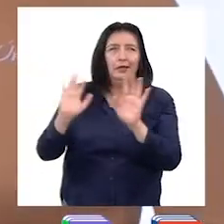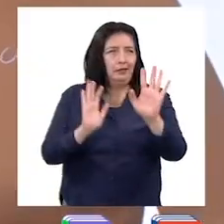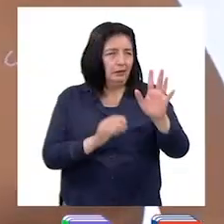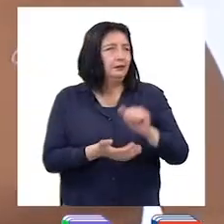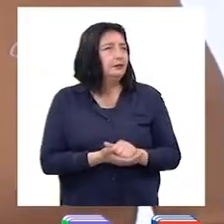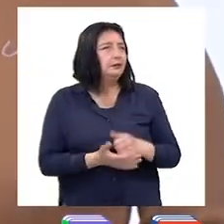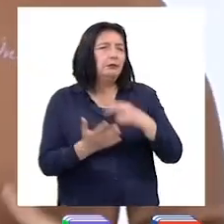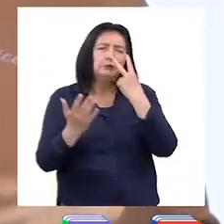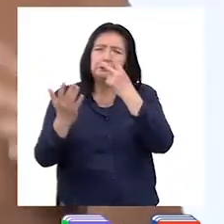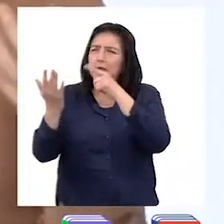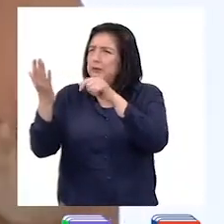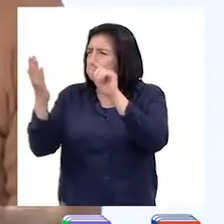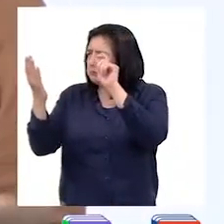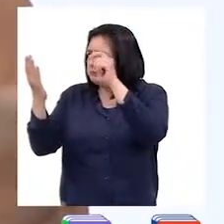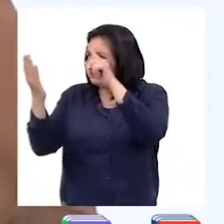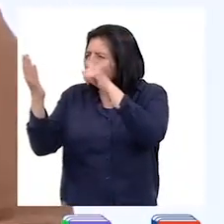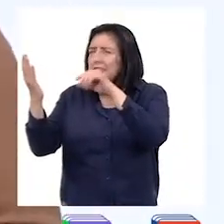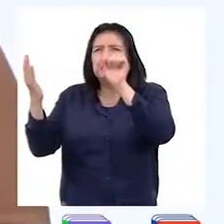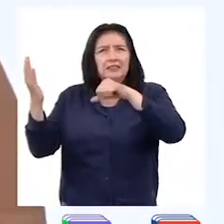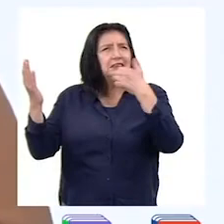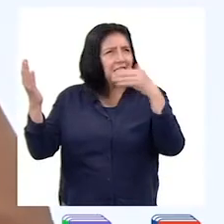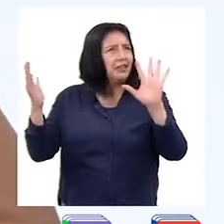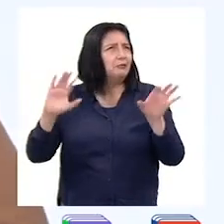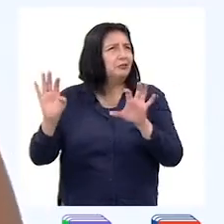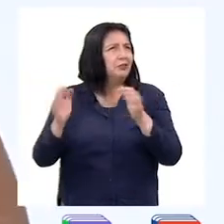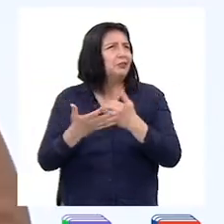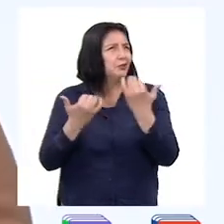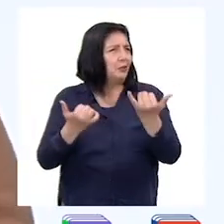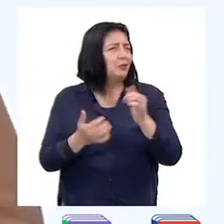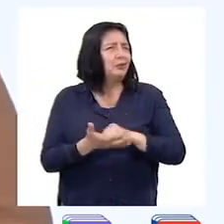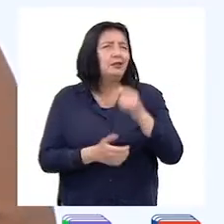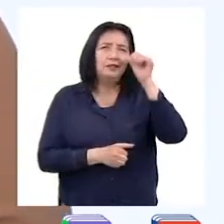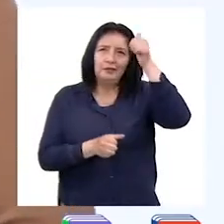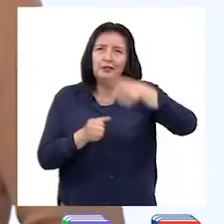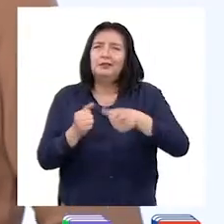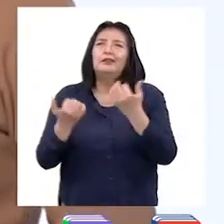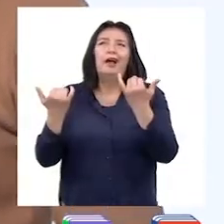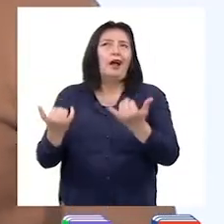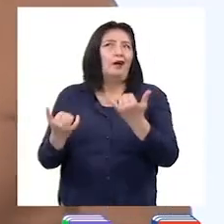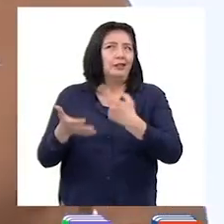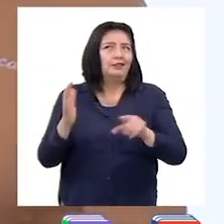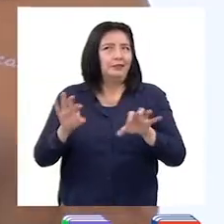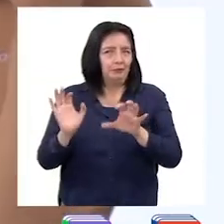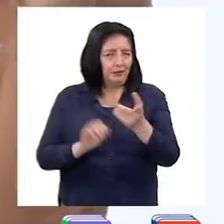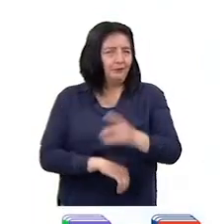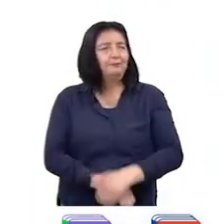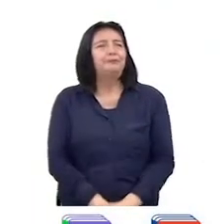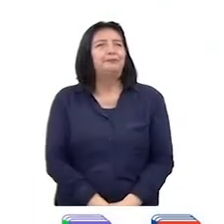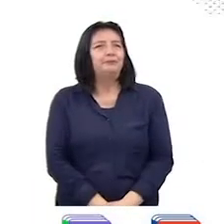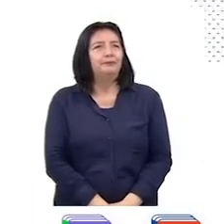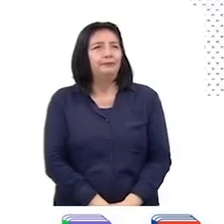Así verificaremos qué es lo que hemos trabajado hasta ahora y recordaremos cuál es nuestro desafío de hoy.